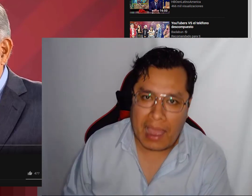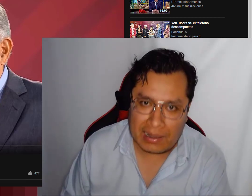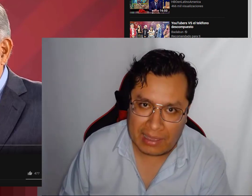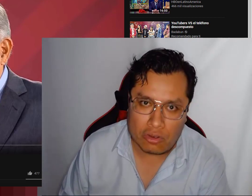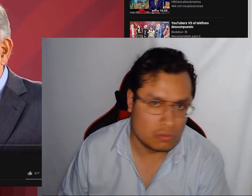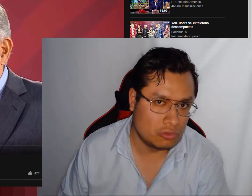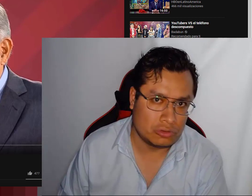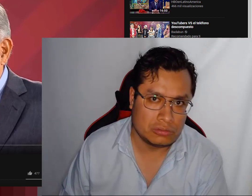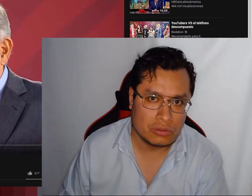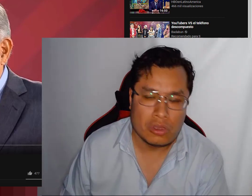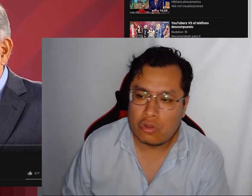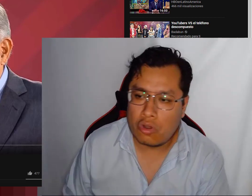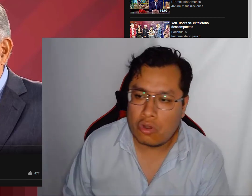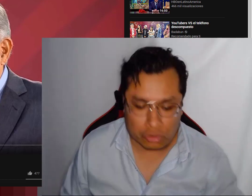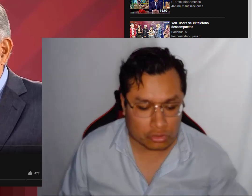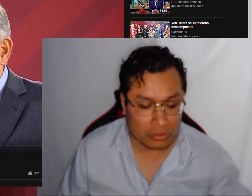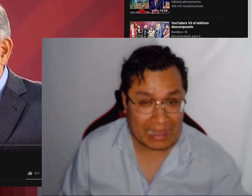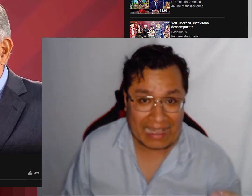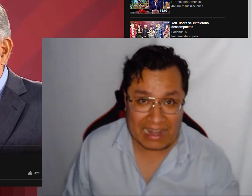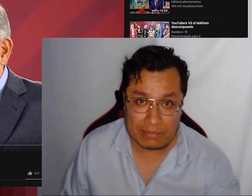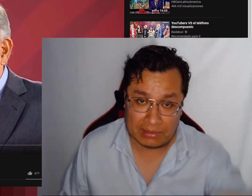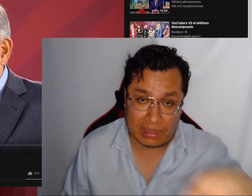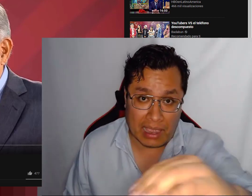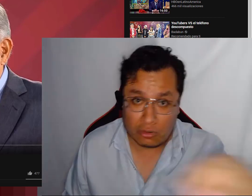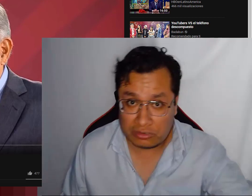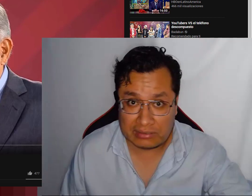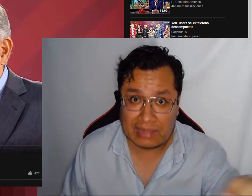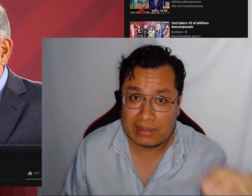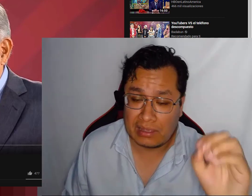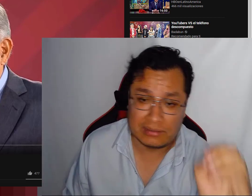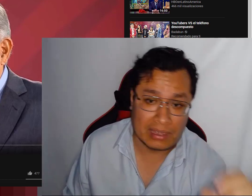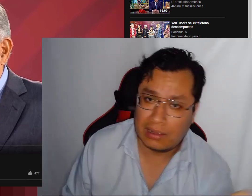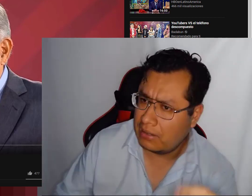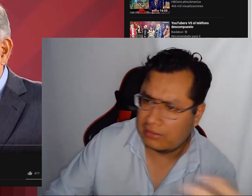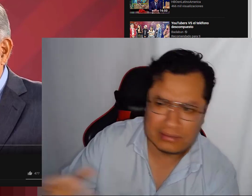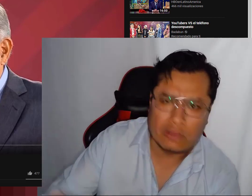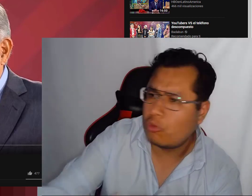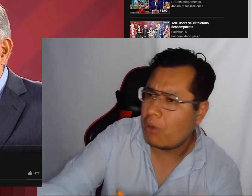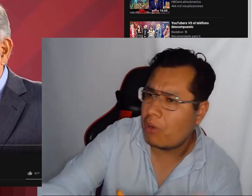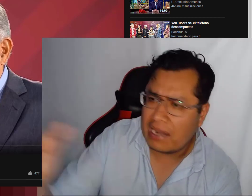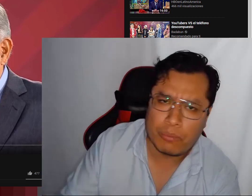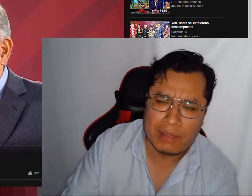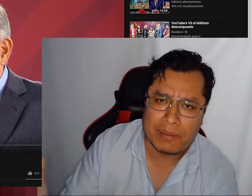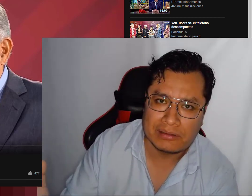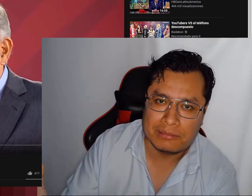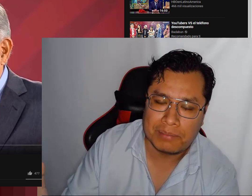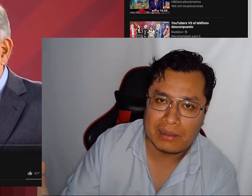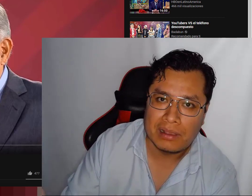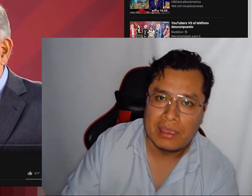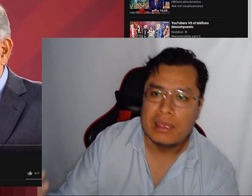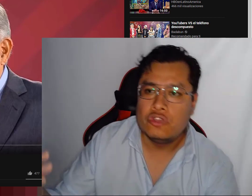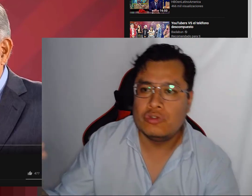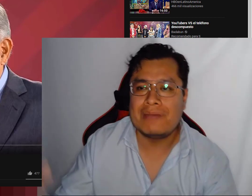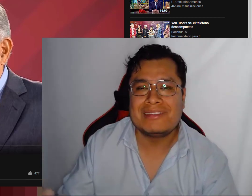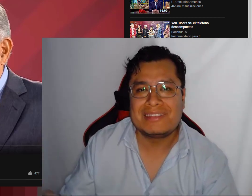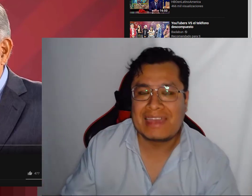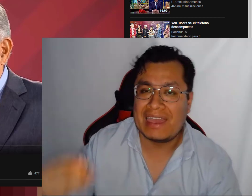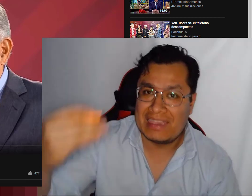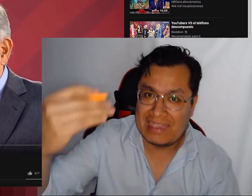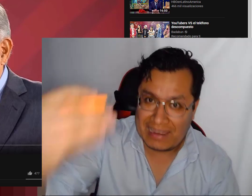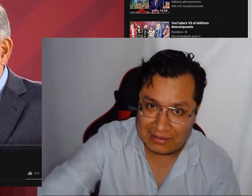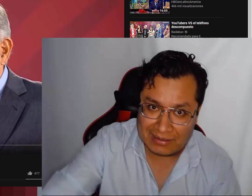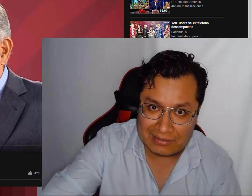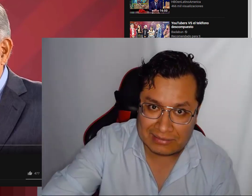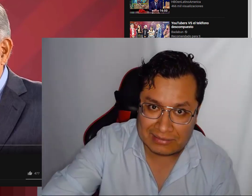haría concursos concursos donde realmente a los que sean esté licenciados cualquiera puede participar y una vez